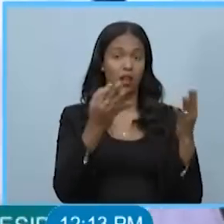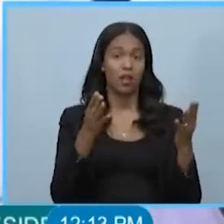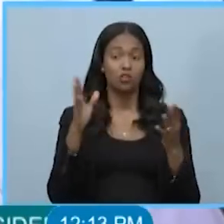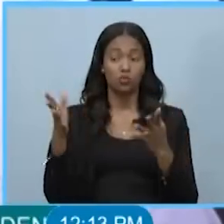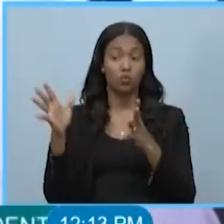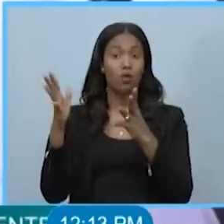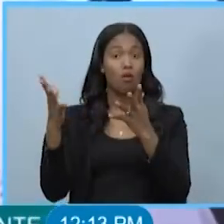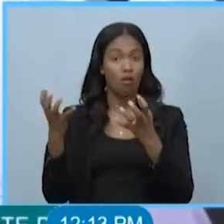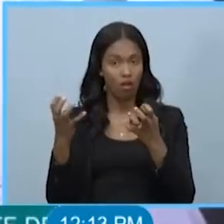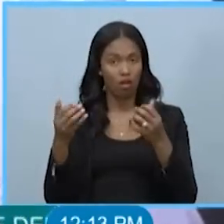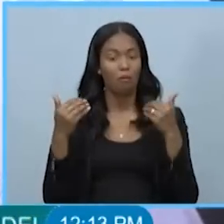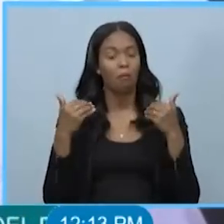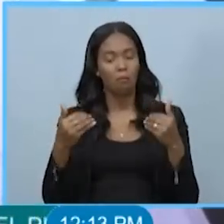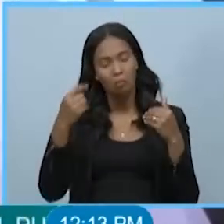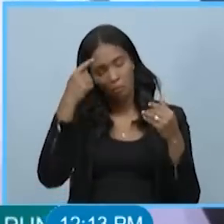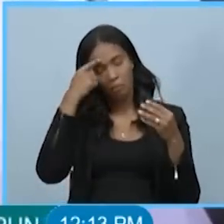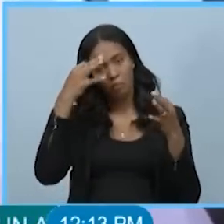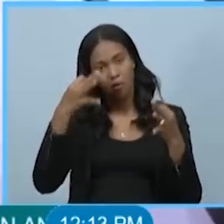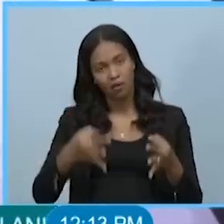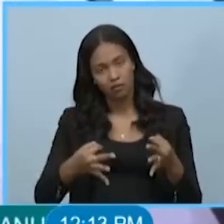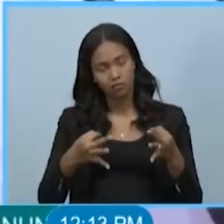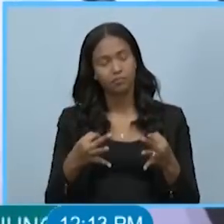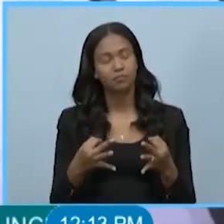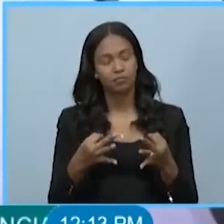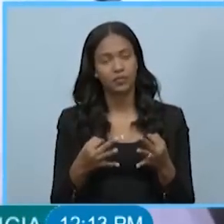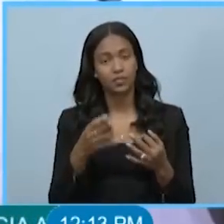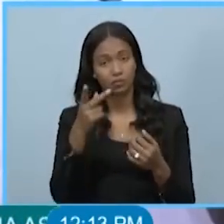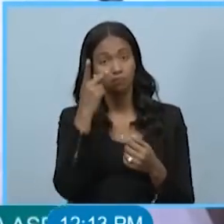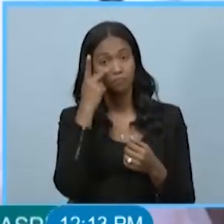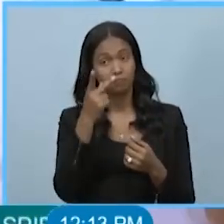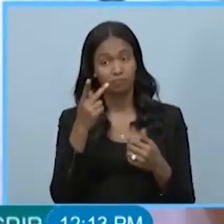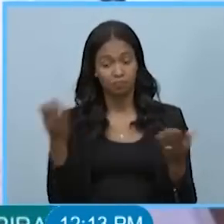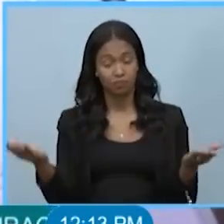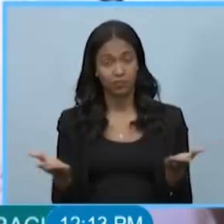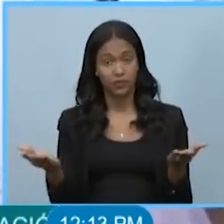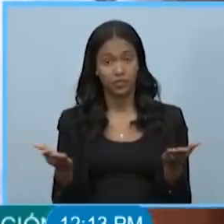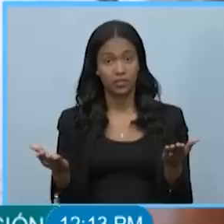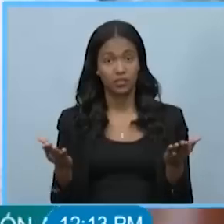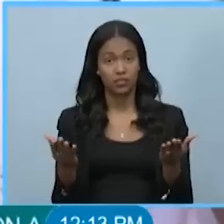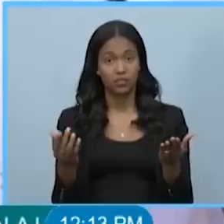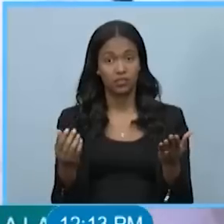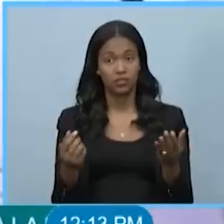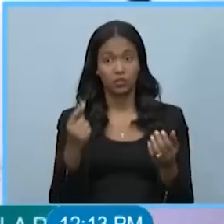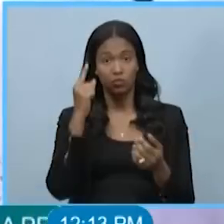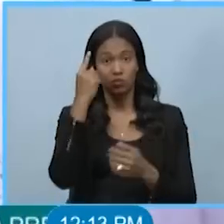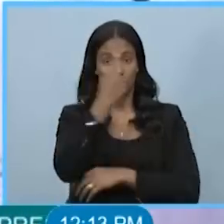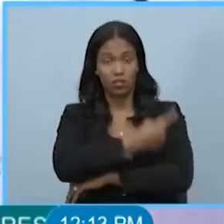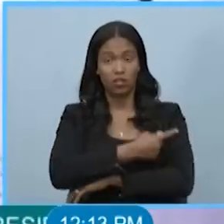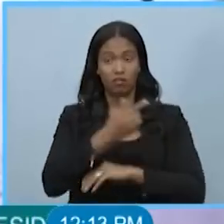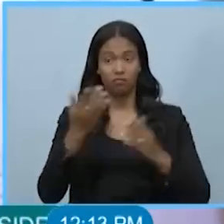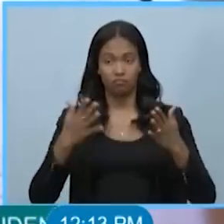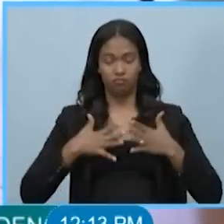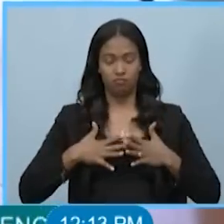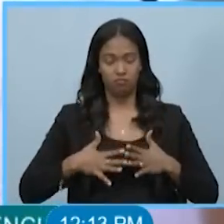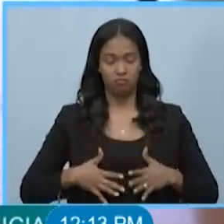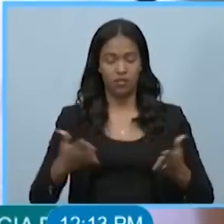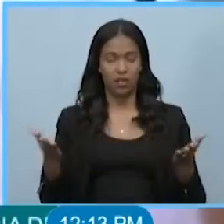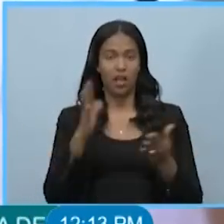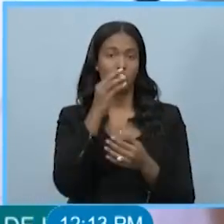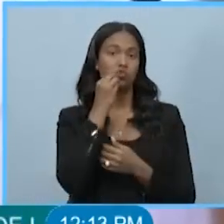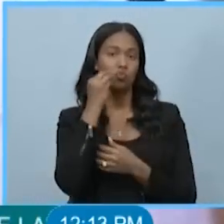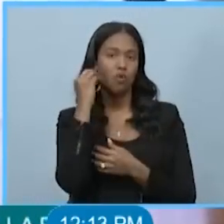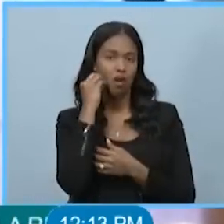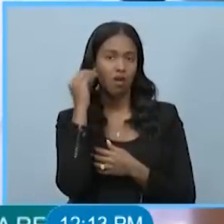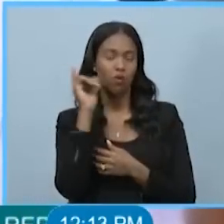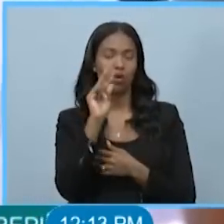de su voluntad, pues han decidido, como tú puedes ver, pues un primer día de duelo aquí en su casa, como él pidió, y